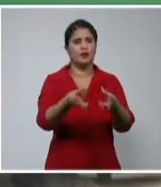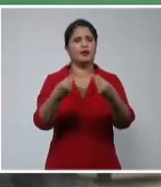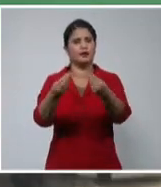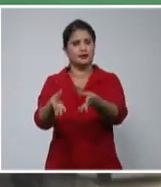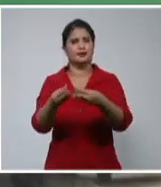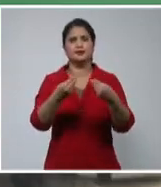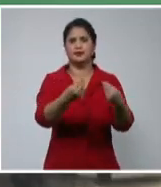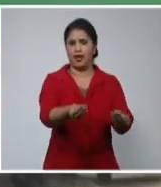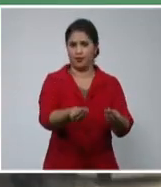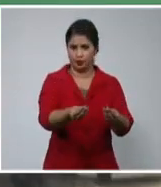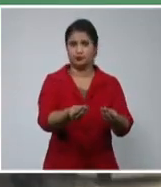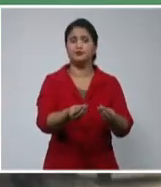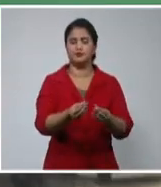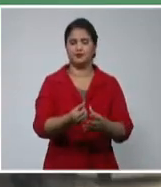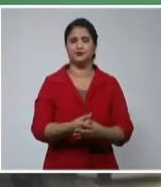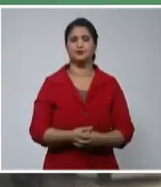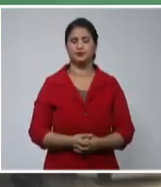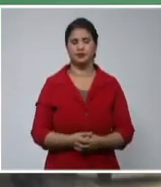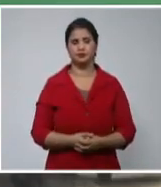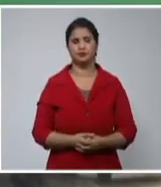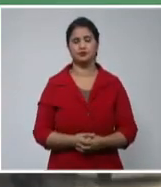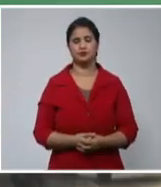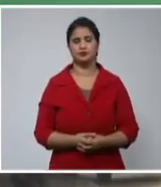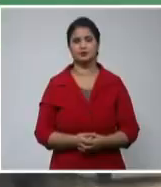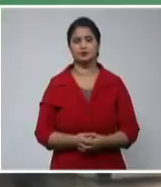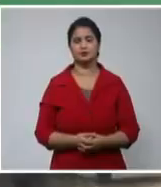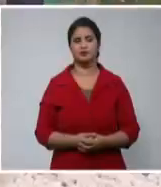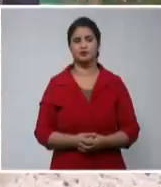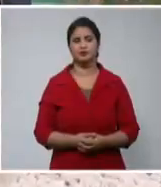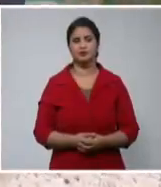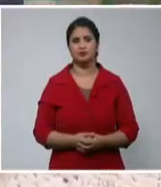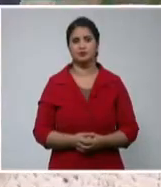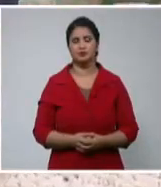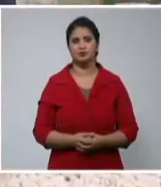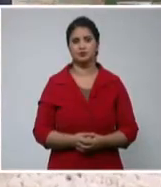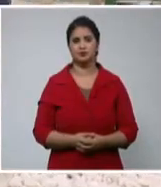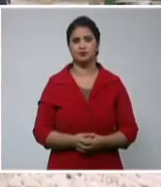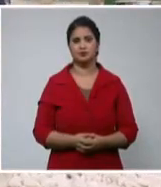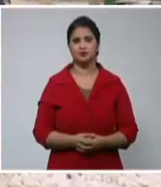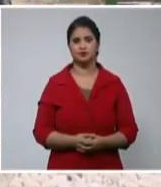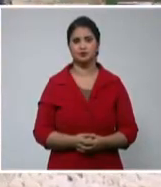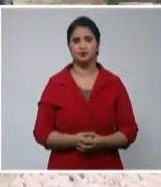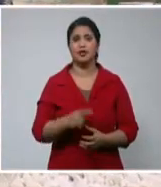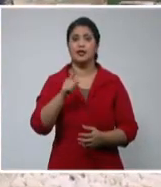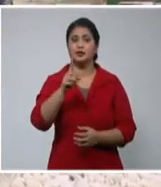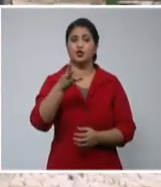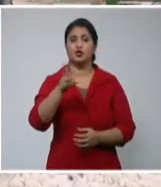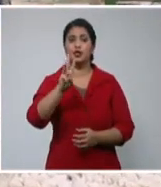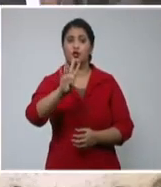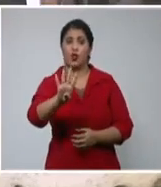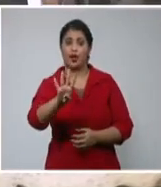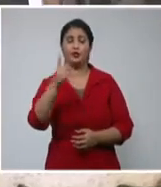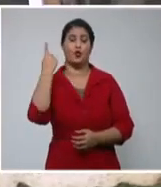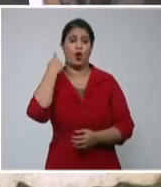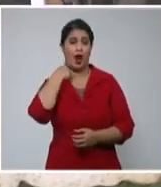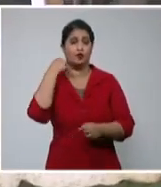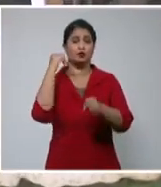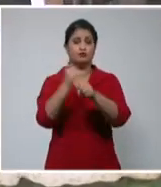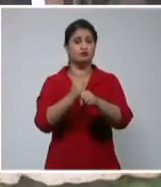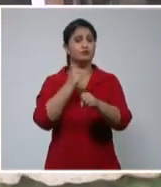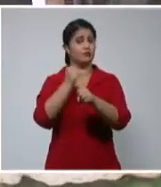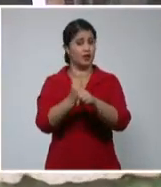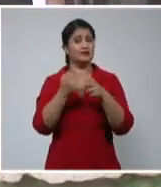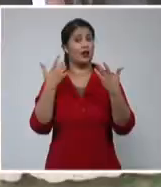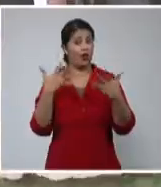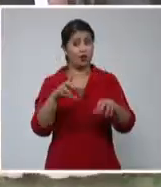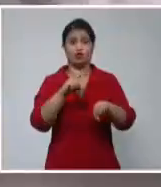hasta el municipio de Guantánamo, los almacenes específicamente de la EMPA. Con 134 años de funcionamiento, se acomete una